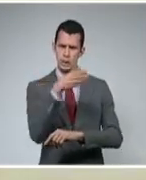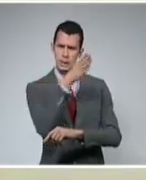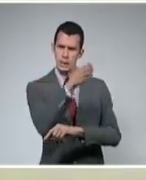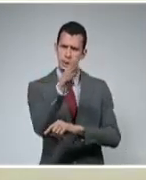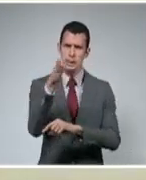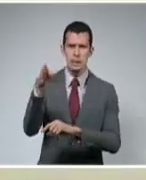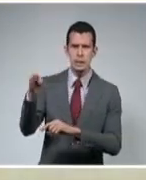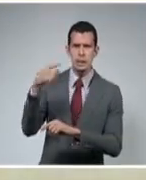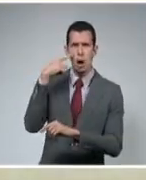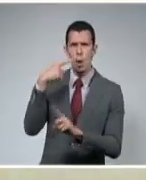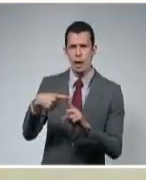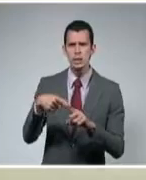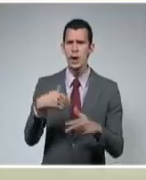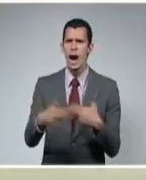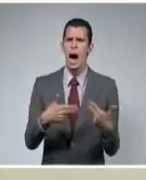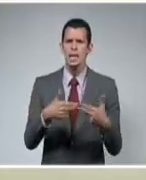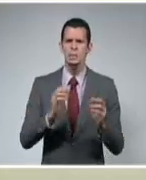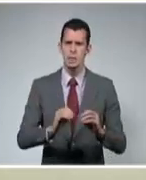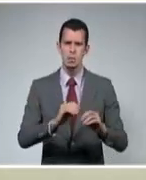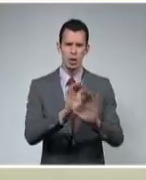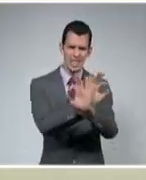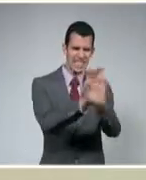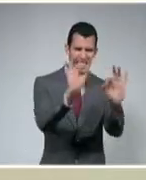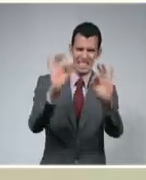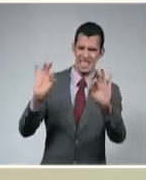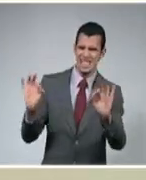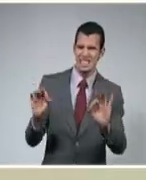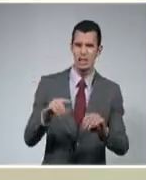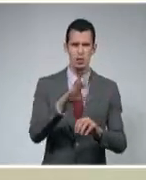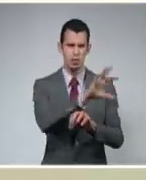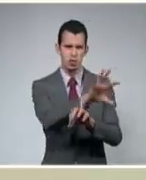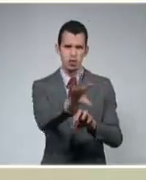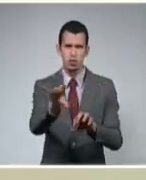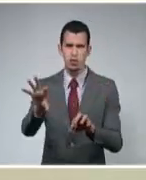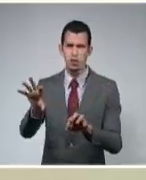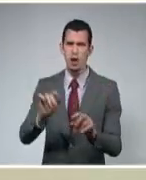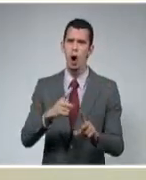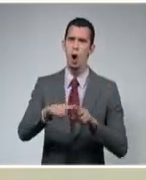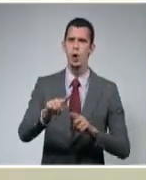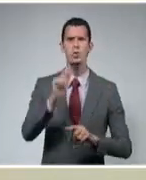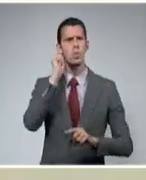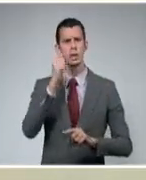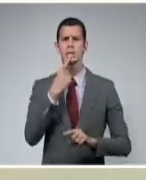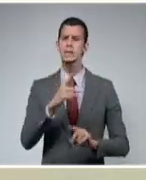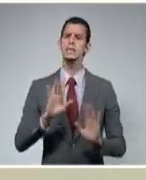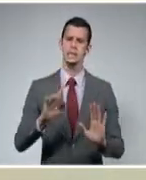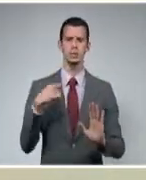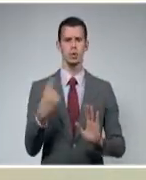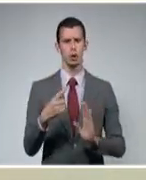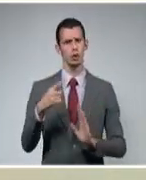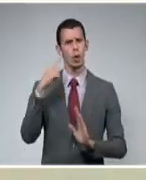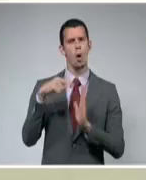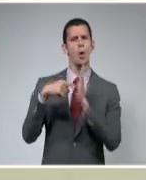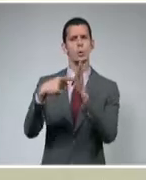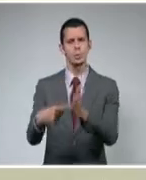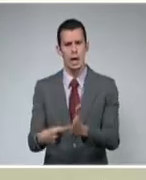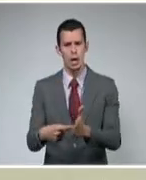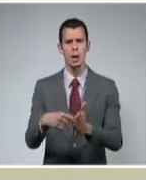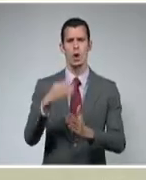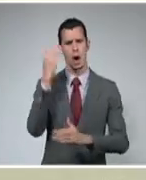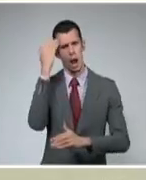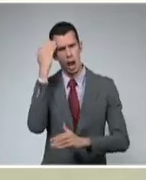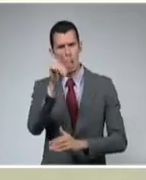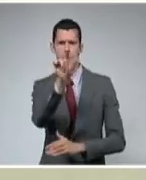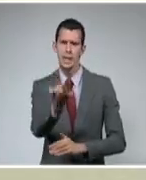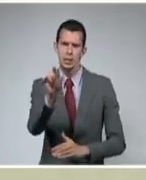Y por supuesto, acciones de salud, charlas educativas, además de que el viernes estuvimos haciendo un estudio poblacional, son donde